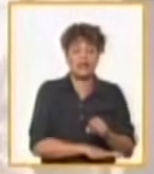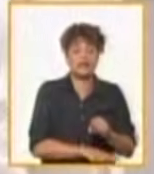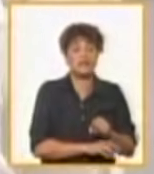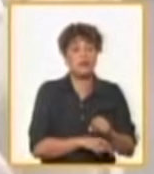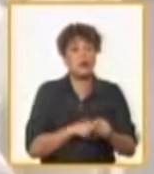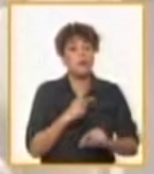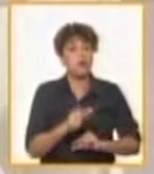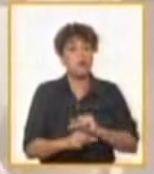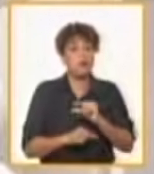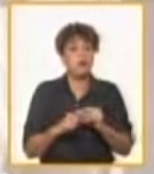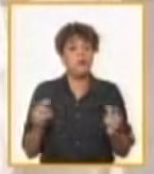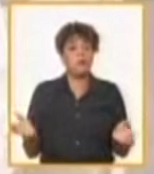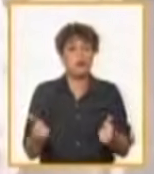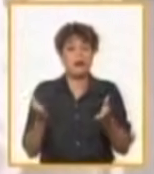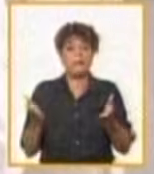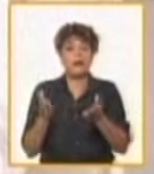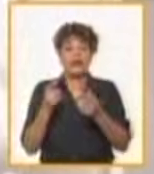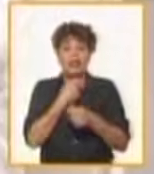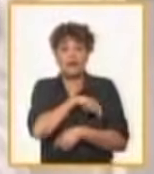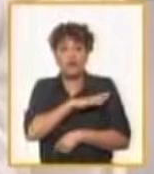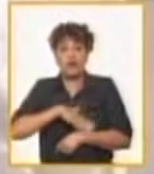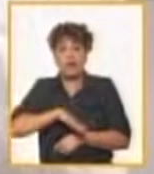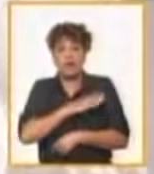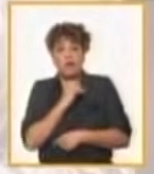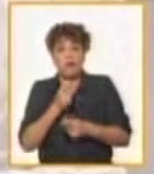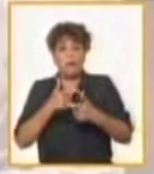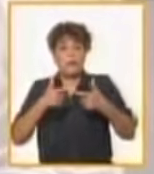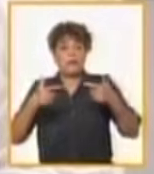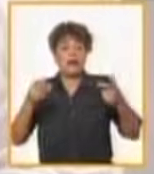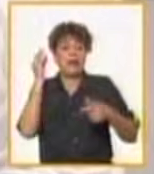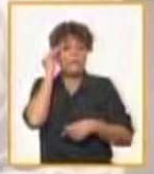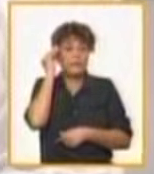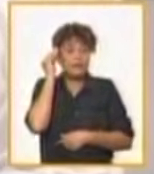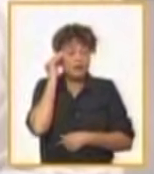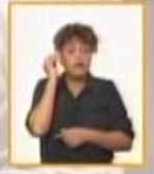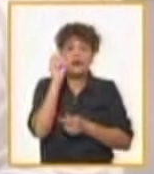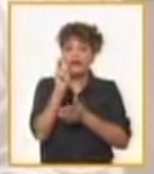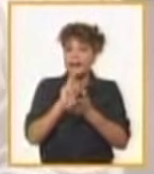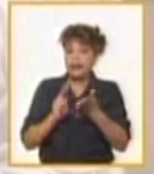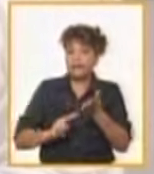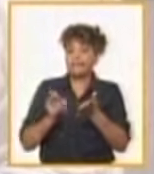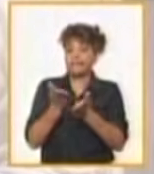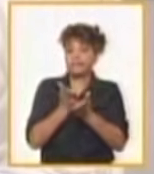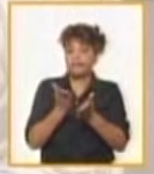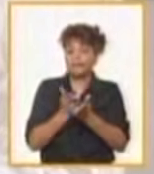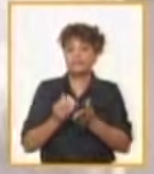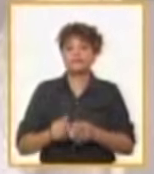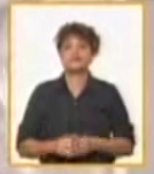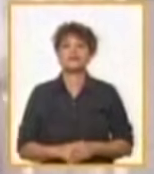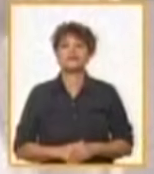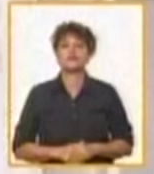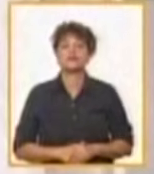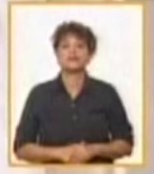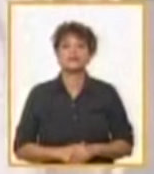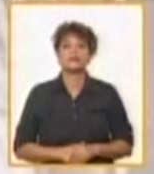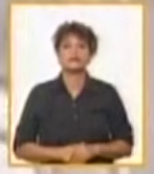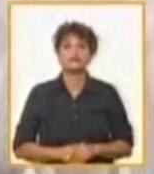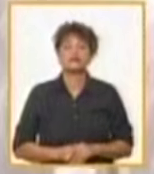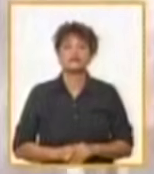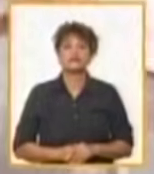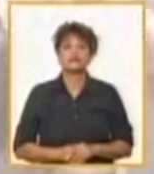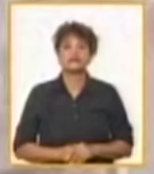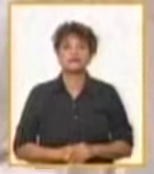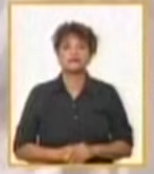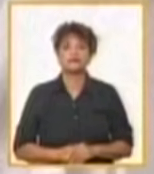Una plataforma, por cierto, cumplida. En unos días Elisa va a cumplir 50 años, nacida